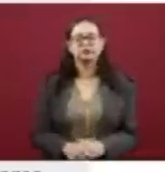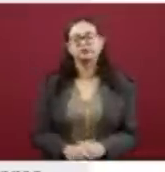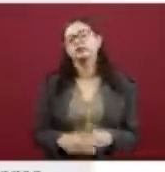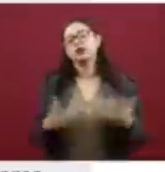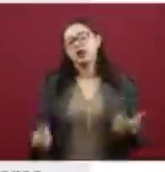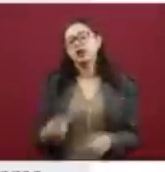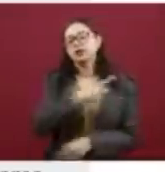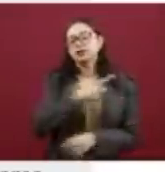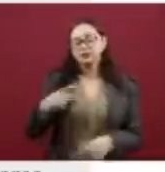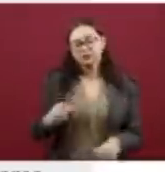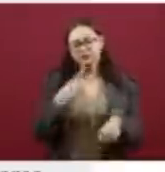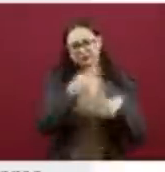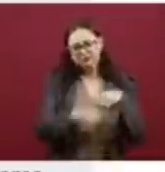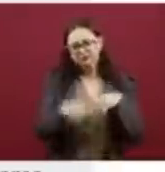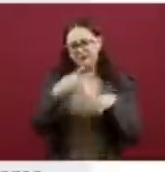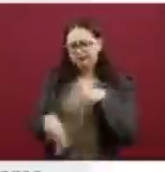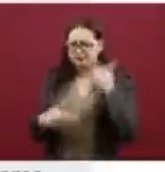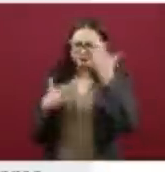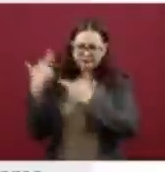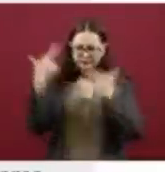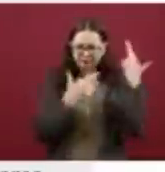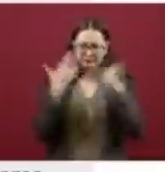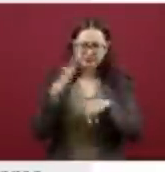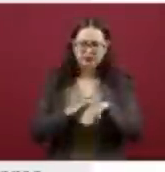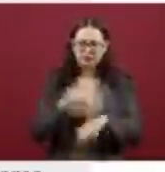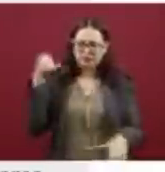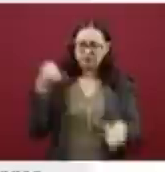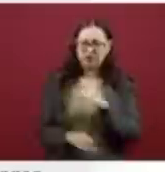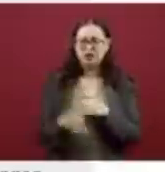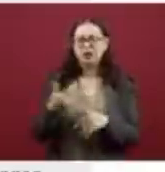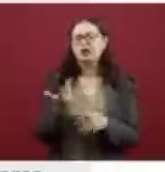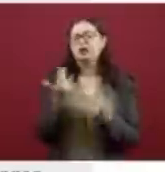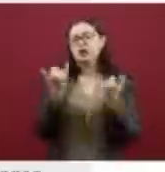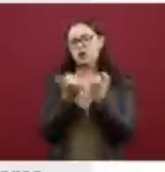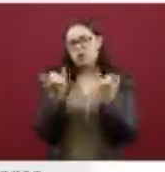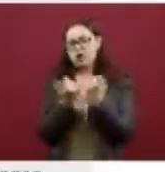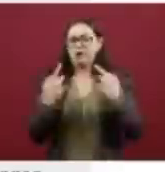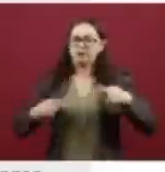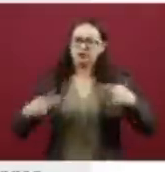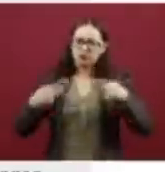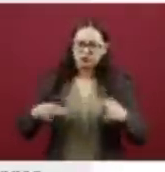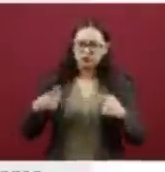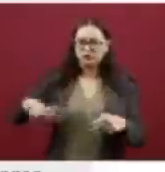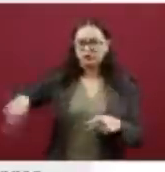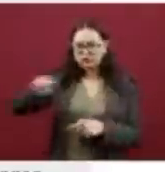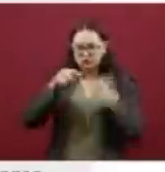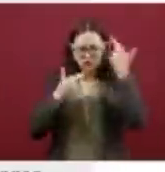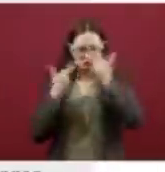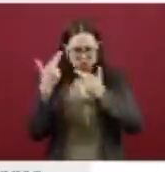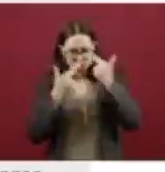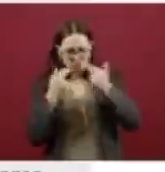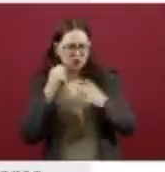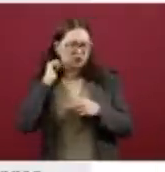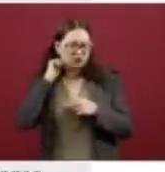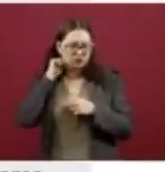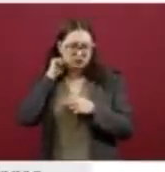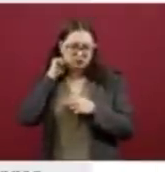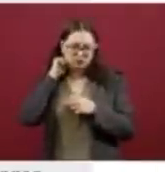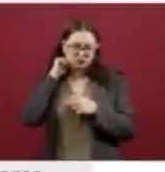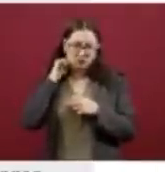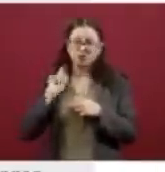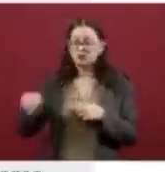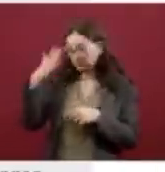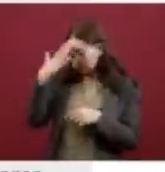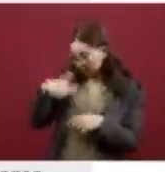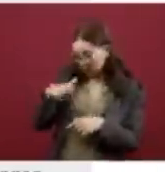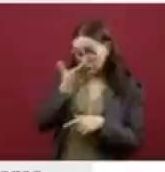análisis de riesgo, se necesita calificar particularmente a las personas encargadas de realizar la evaluación de riesgo de las personas que solicitan su